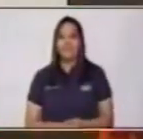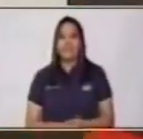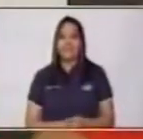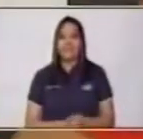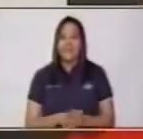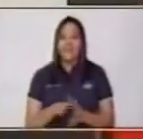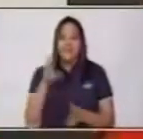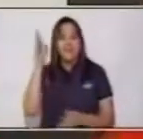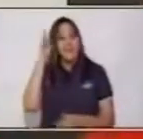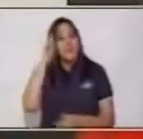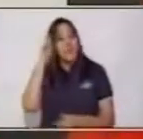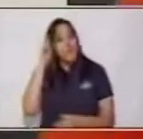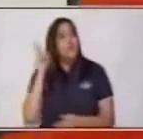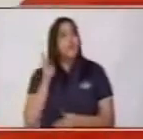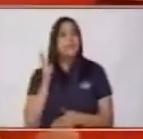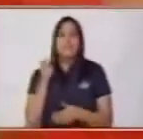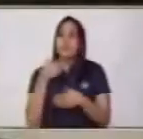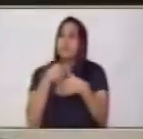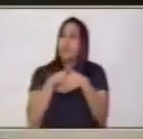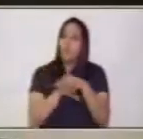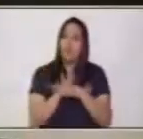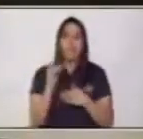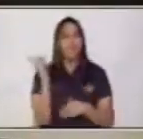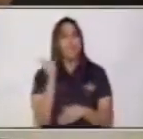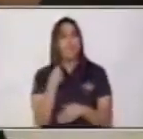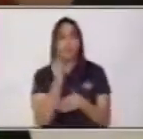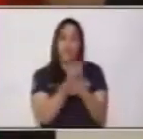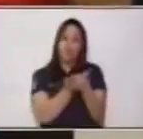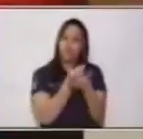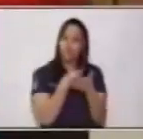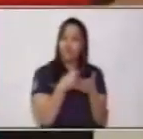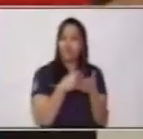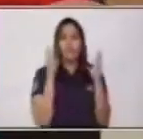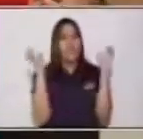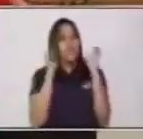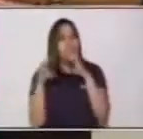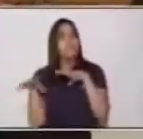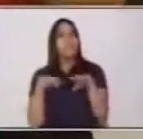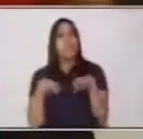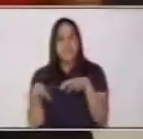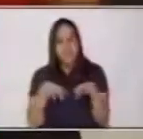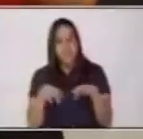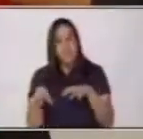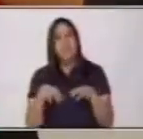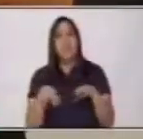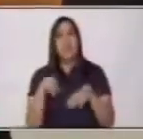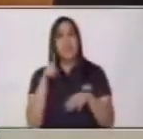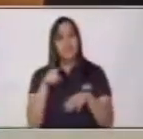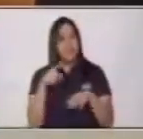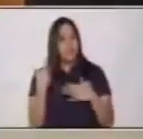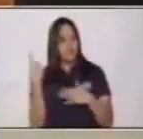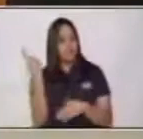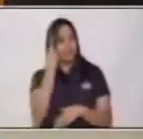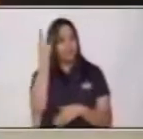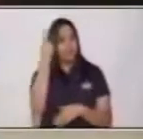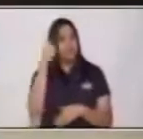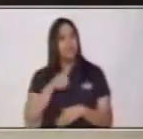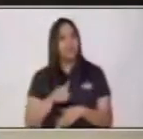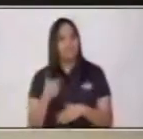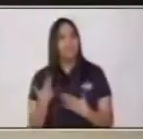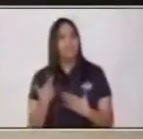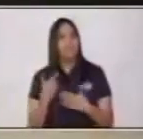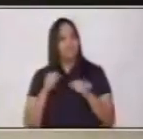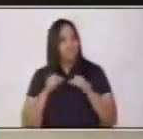Ten presente guardar tus apuntes, tus anotaciones, que son un tesoro importante en